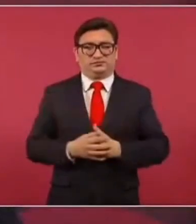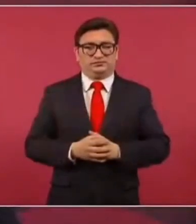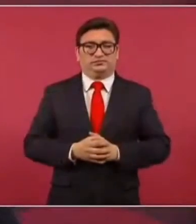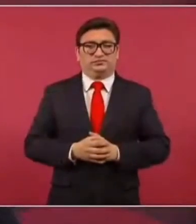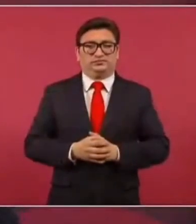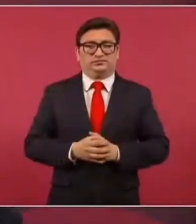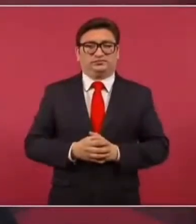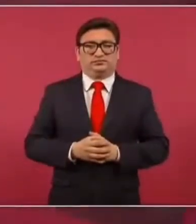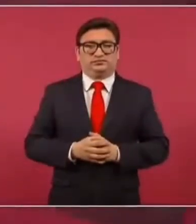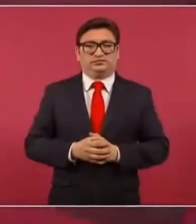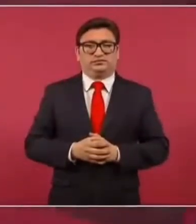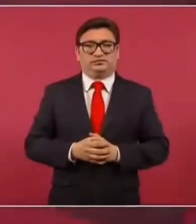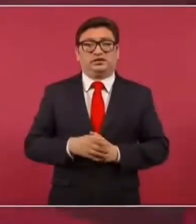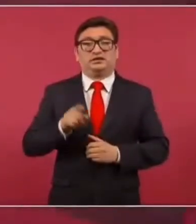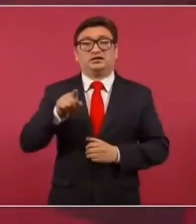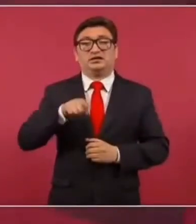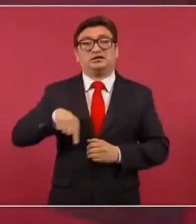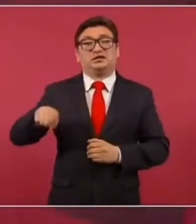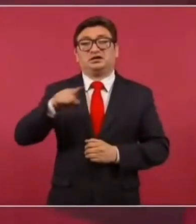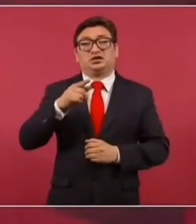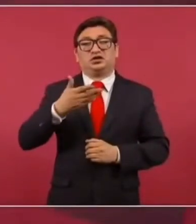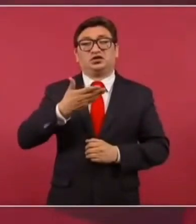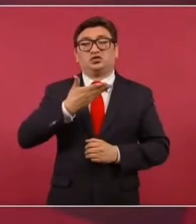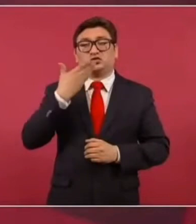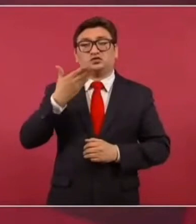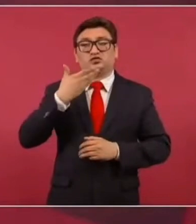y muy conservadores.